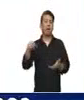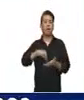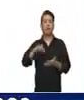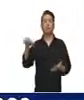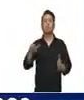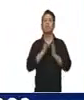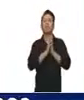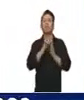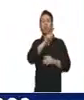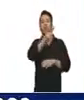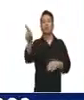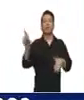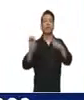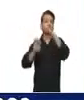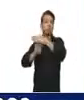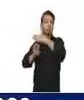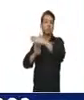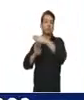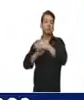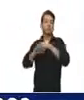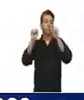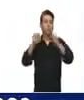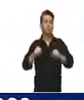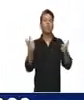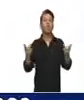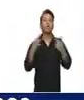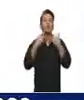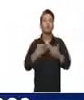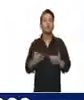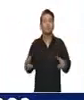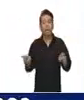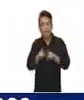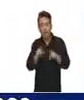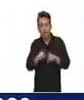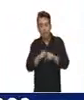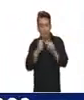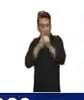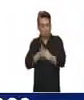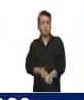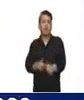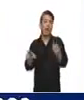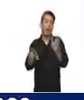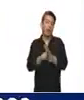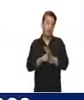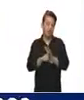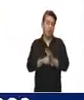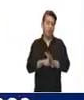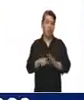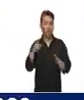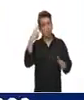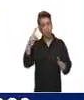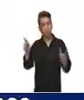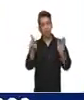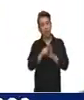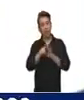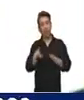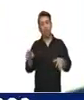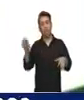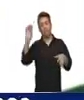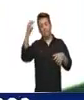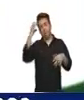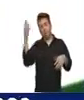supremo electoral emitir resoluciones apegadas a derecho como lo manda la ley de partidos políticos ante tan serios